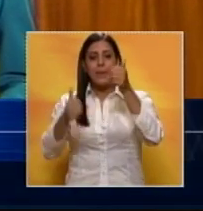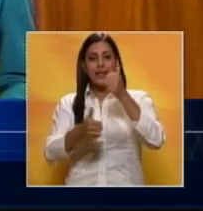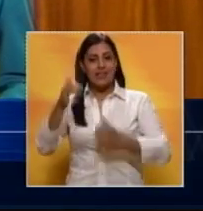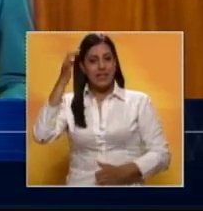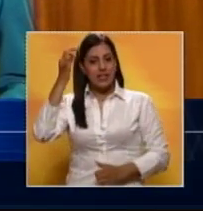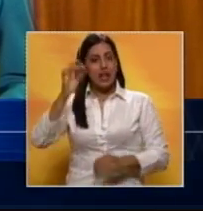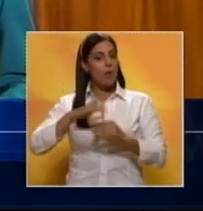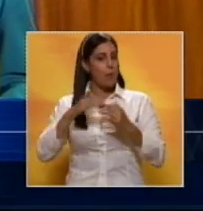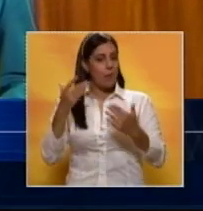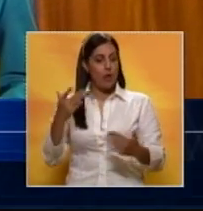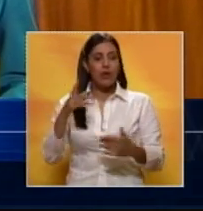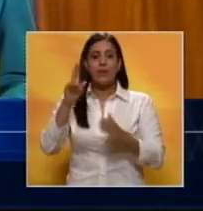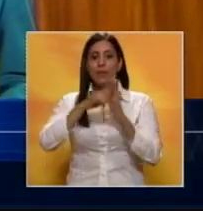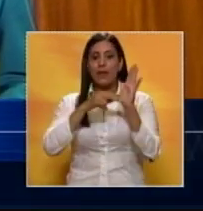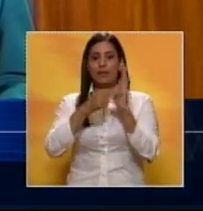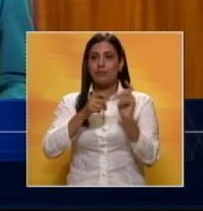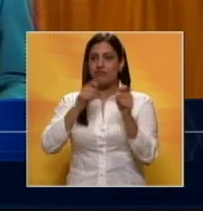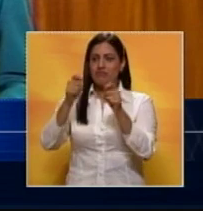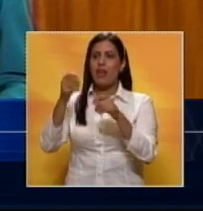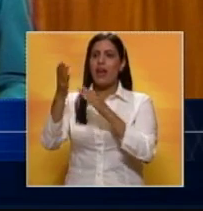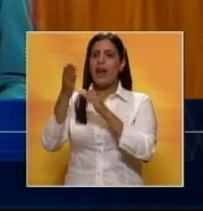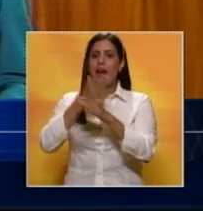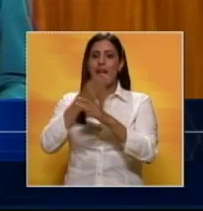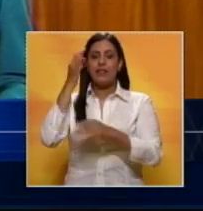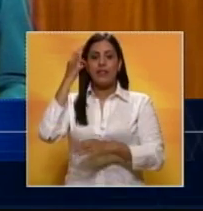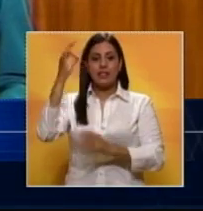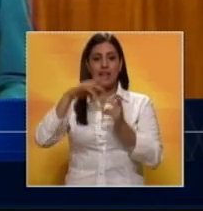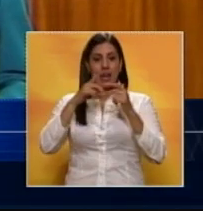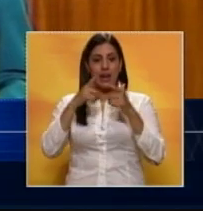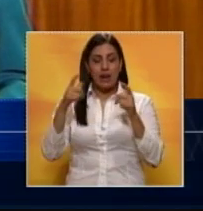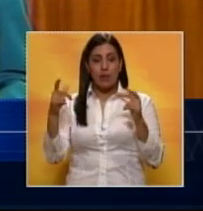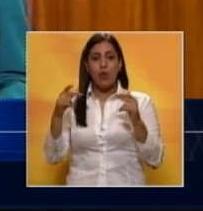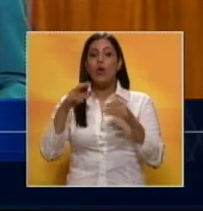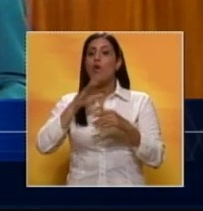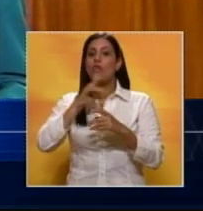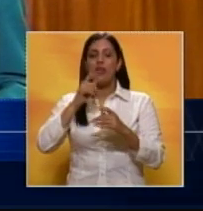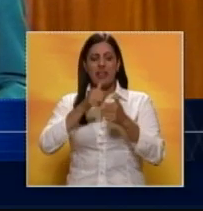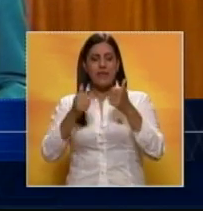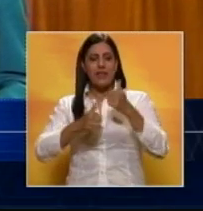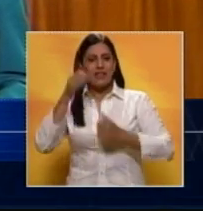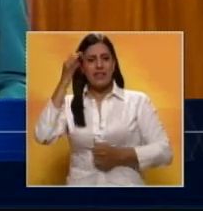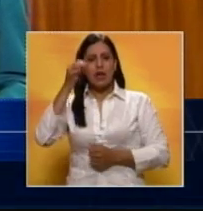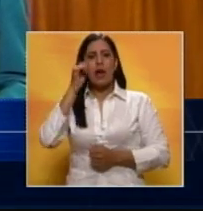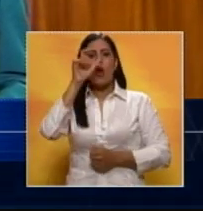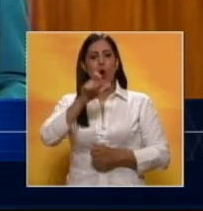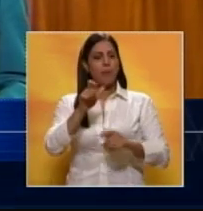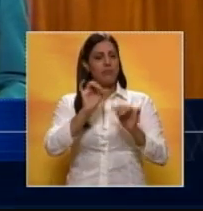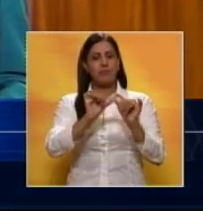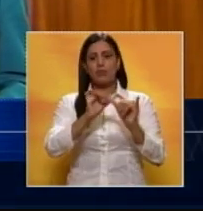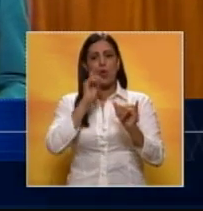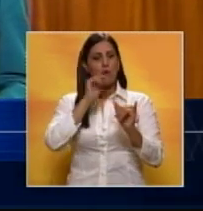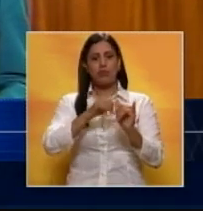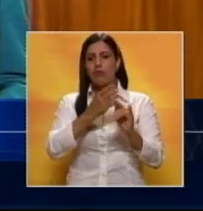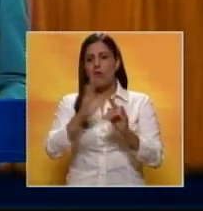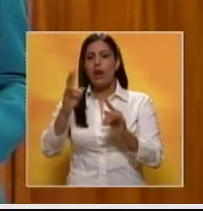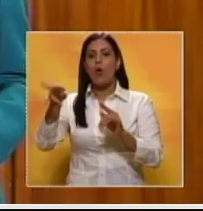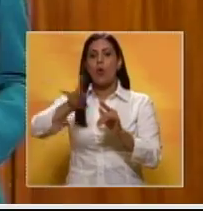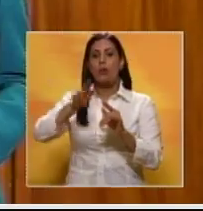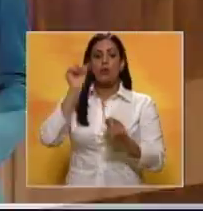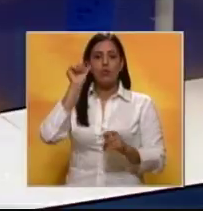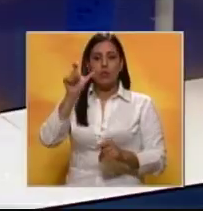declarara nulo el acto de designación que realizó la Fiscal General de la República, donde quedó como vicefiscal Rafael González.